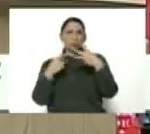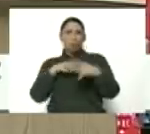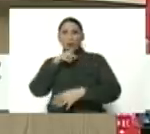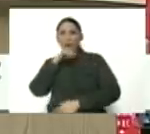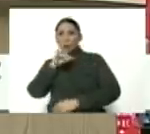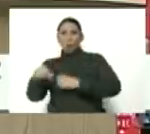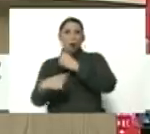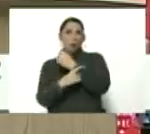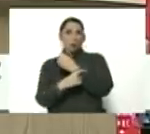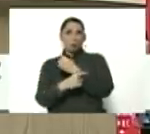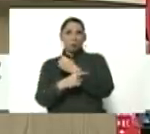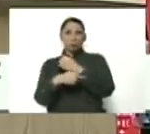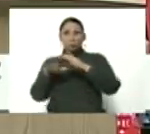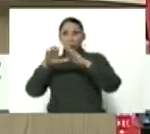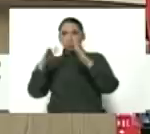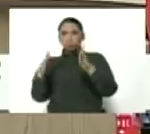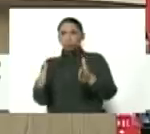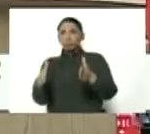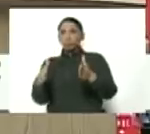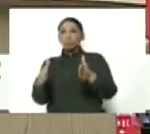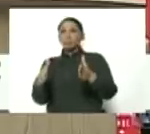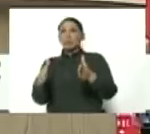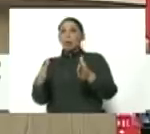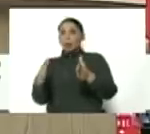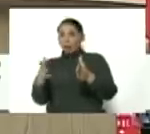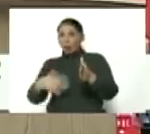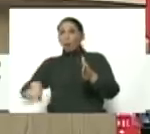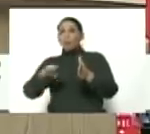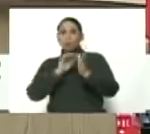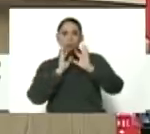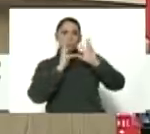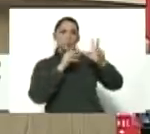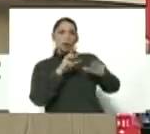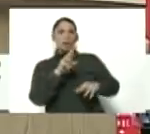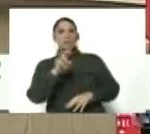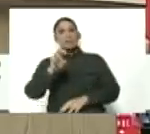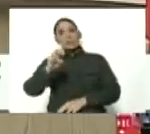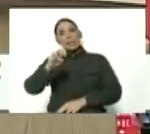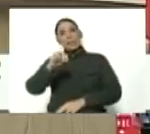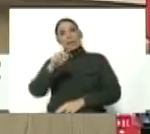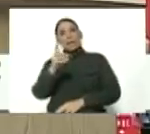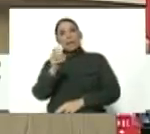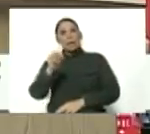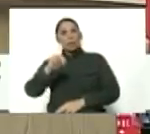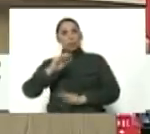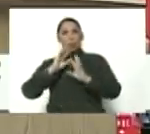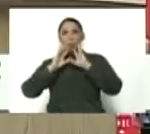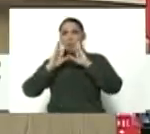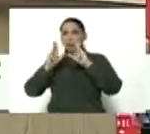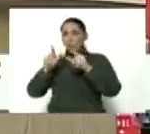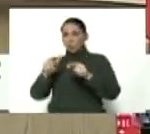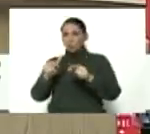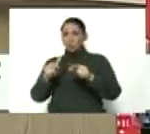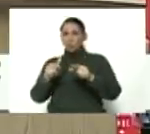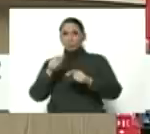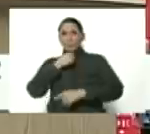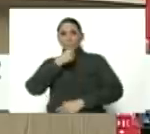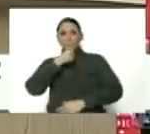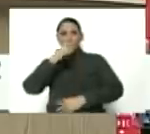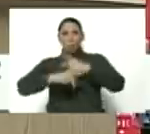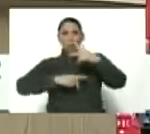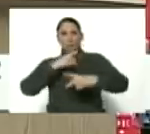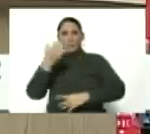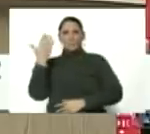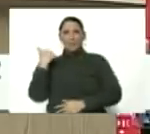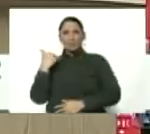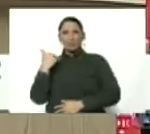sobre la mesa, las reivindica JJ Rendón haciendo una confesión en el programa pasado. Y haciendo algo de